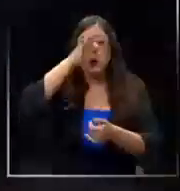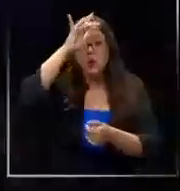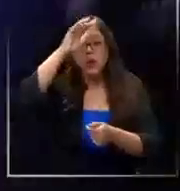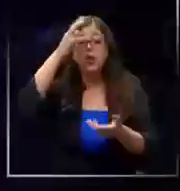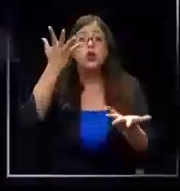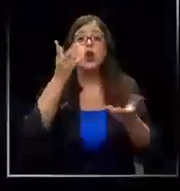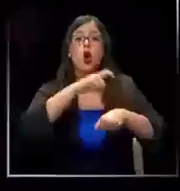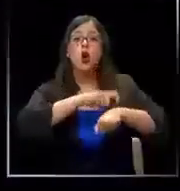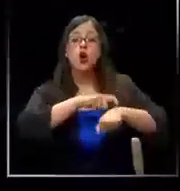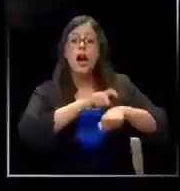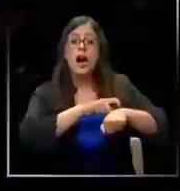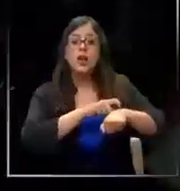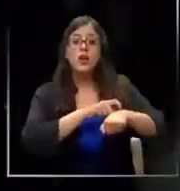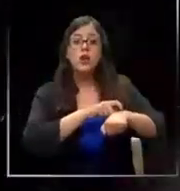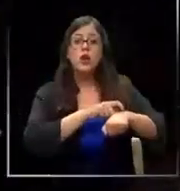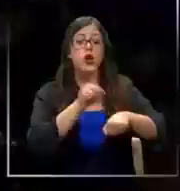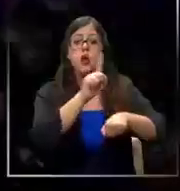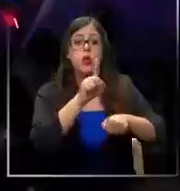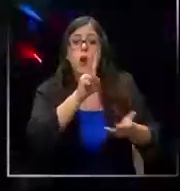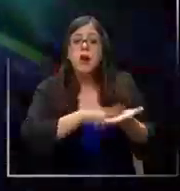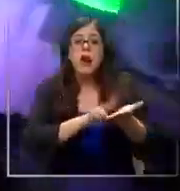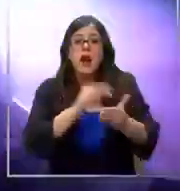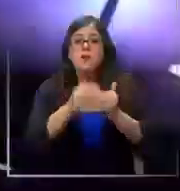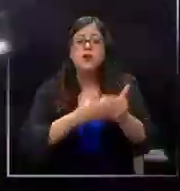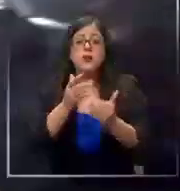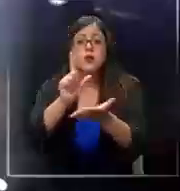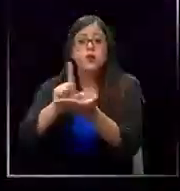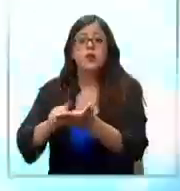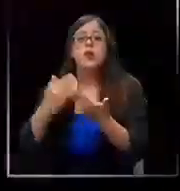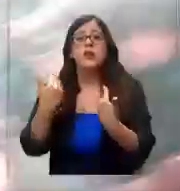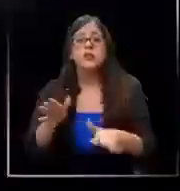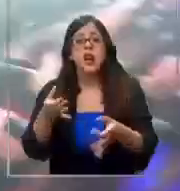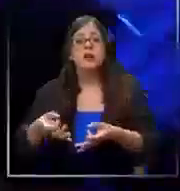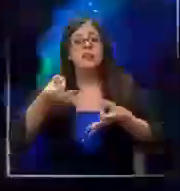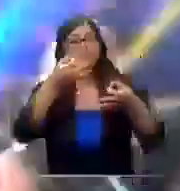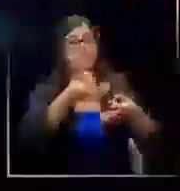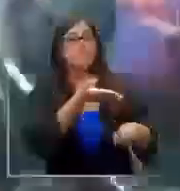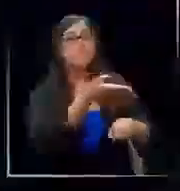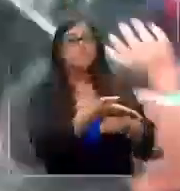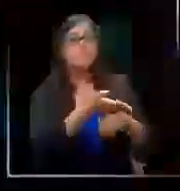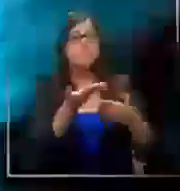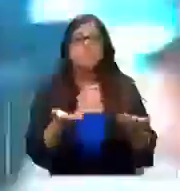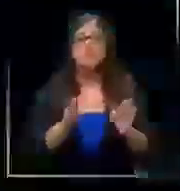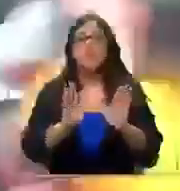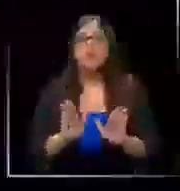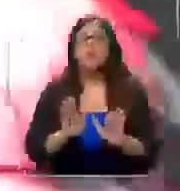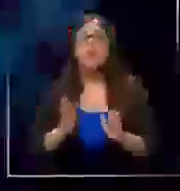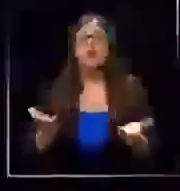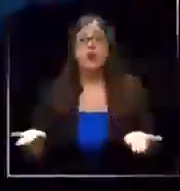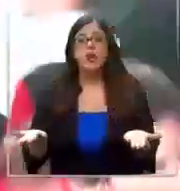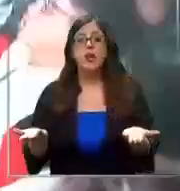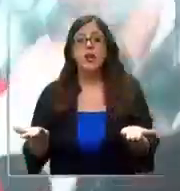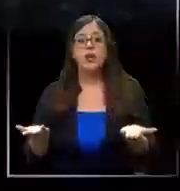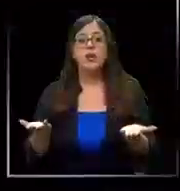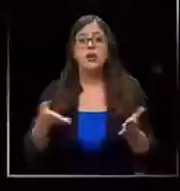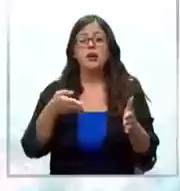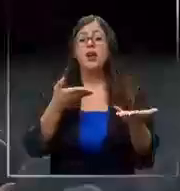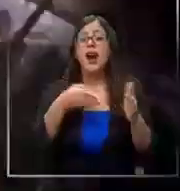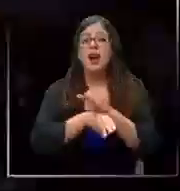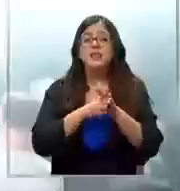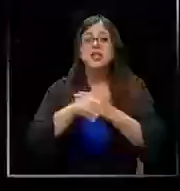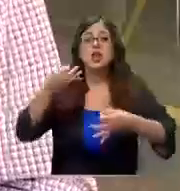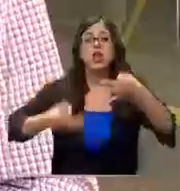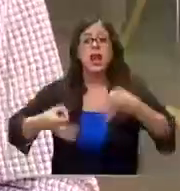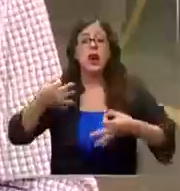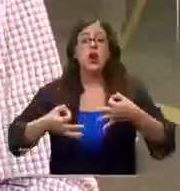es irreal al funcionamiento de los locales. Ya se interpuso esa medida y estamos a la espera de la admisibilidad en la Corte